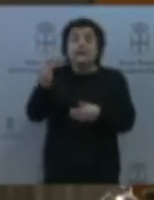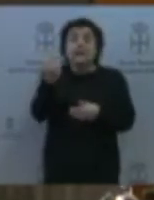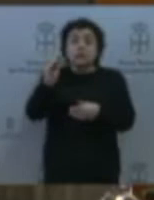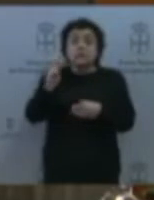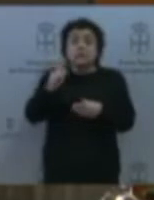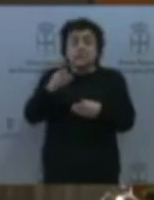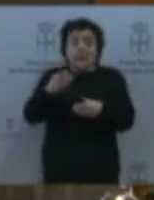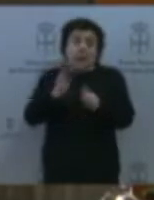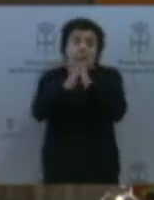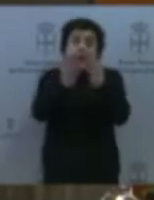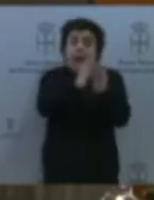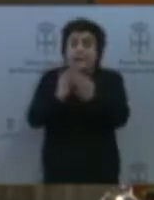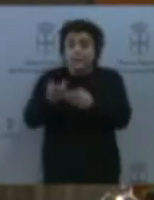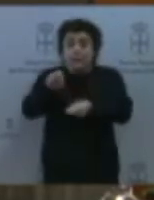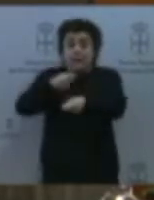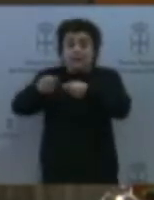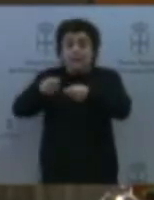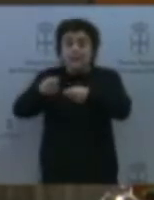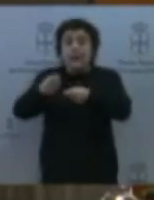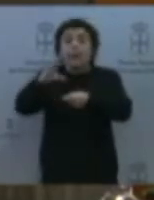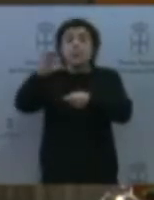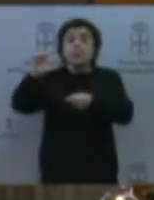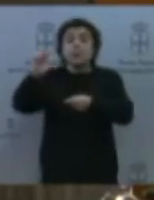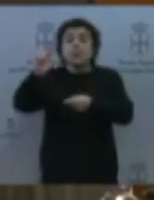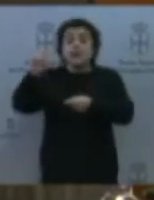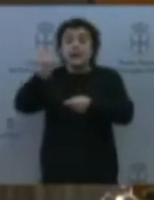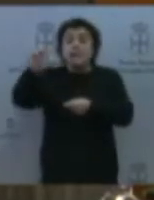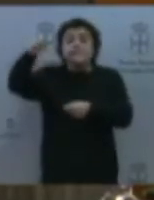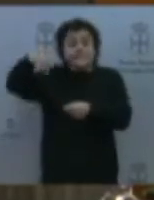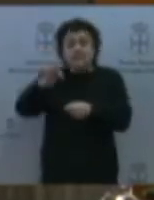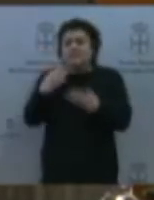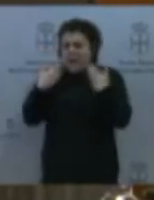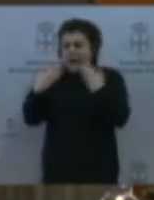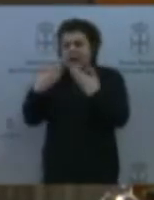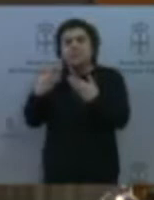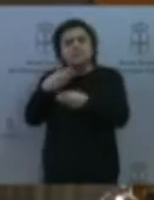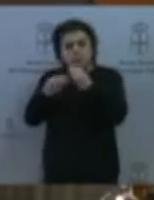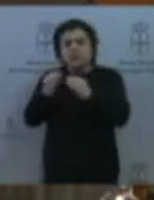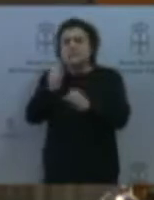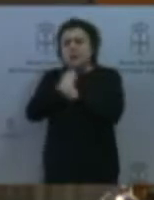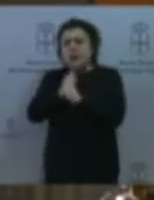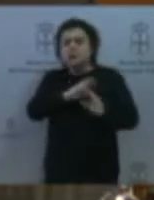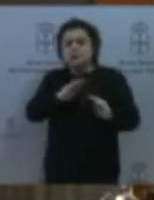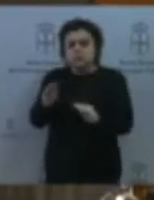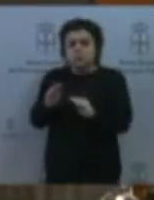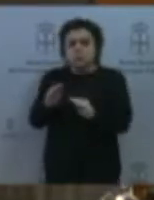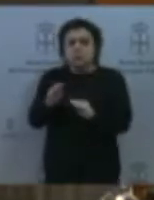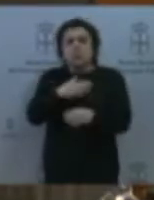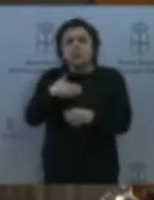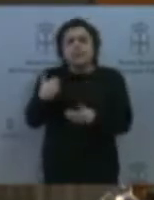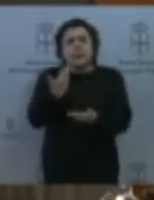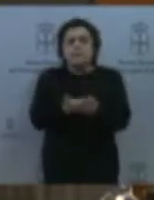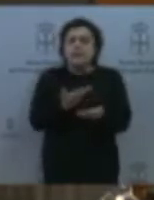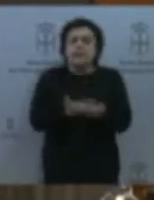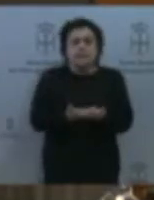que han hecho este pequeño comercio de proximidad, pero yo le quiero preguntar si estaríamos dispuestos a pedir a la ciudadanía que haga las